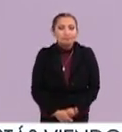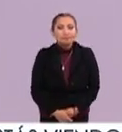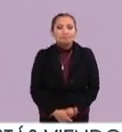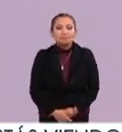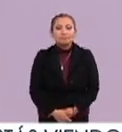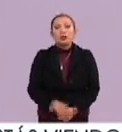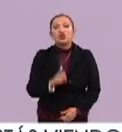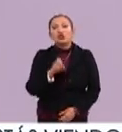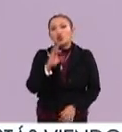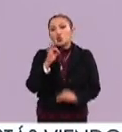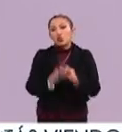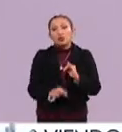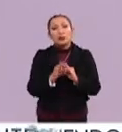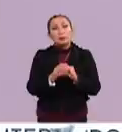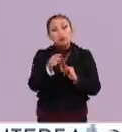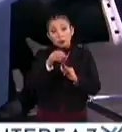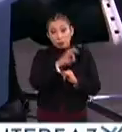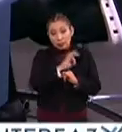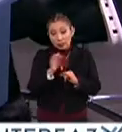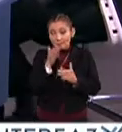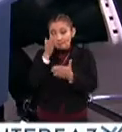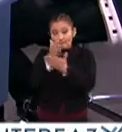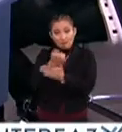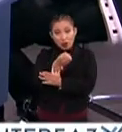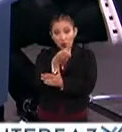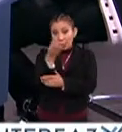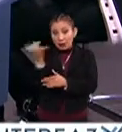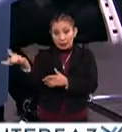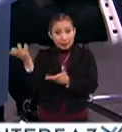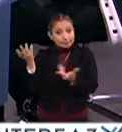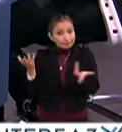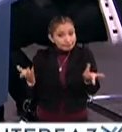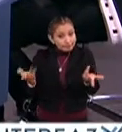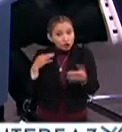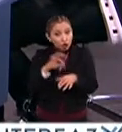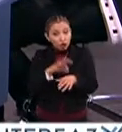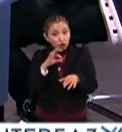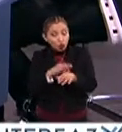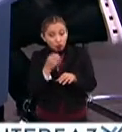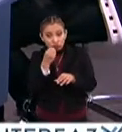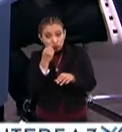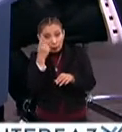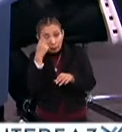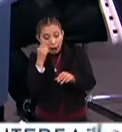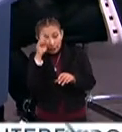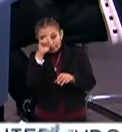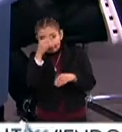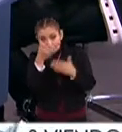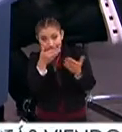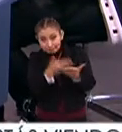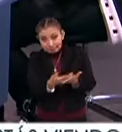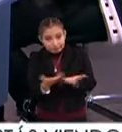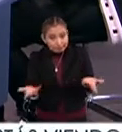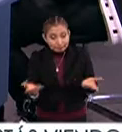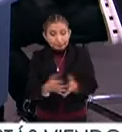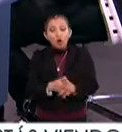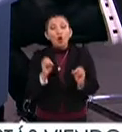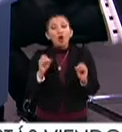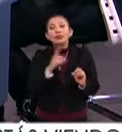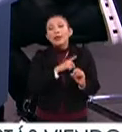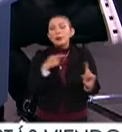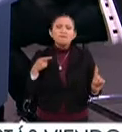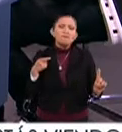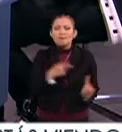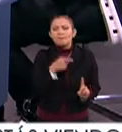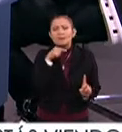es. Doctora, finalmente, ¿se puede recurrir a cualquier tipo de médico o nutriólogo para recibir esta orientación o tiene que